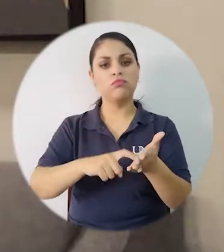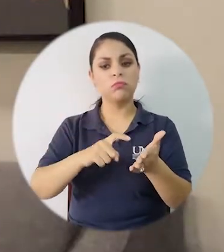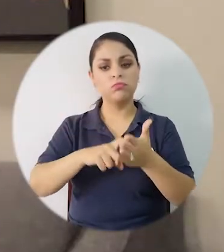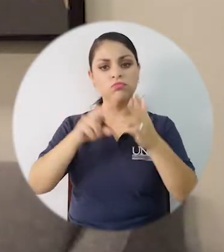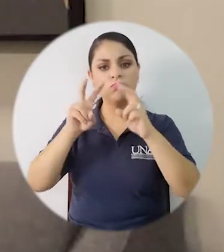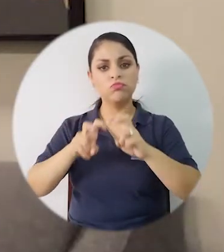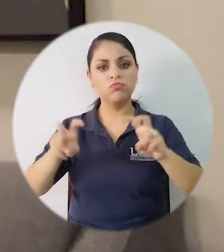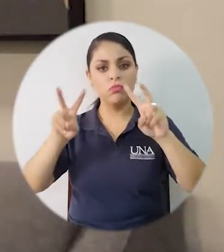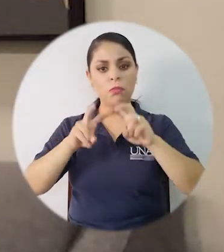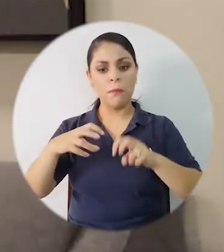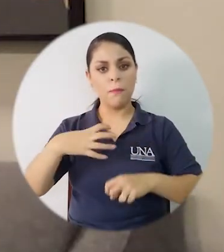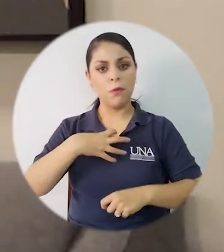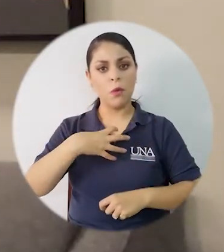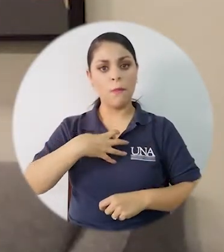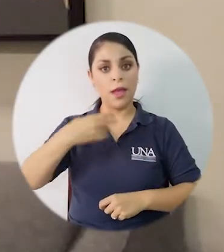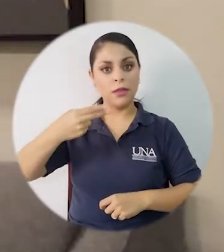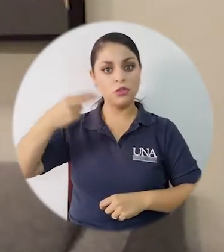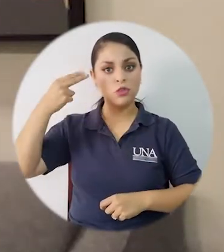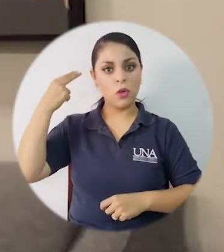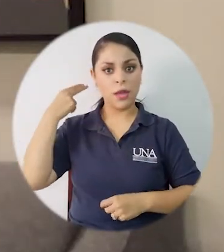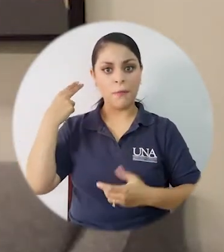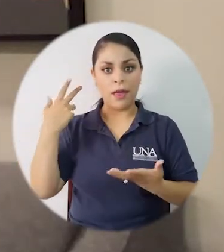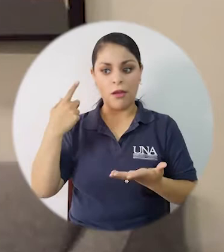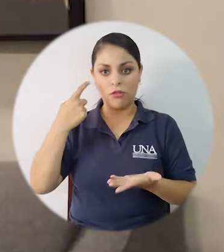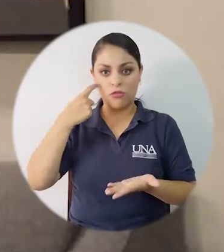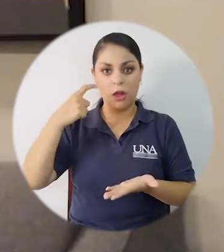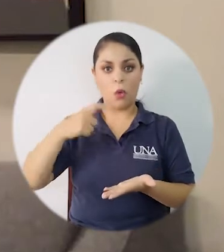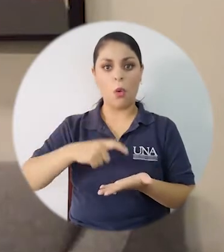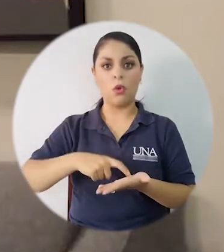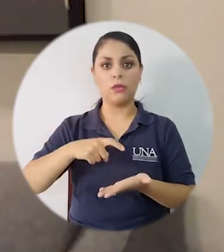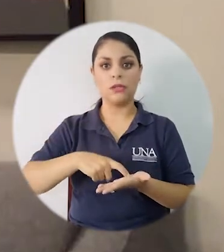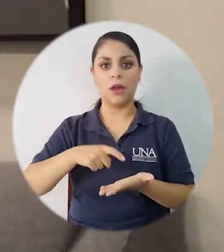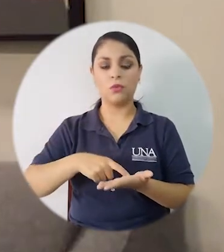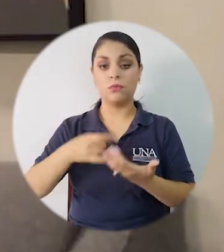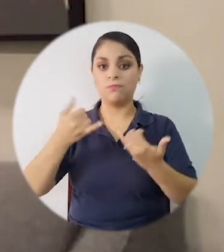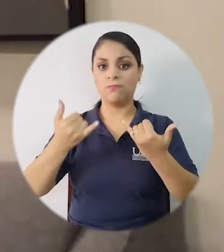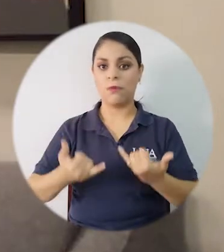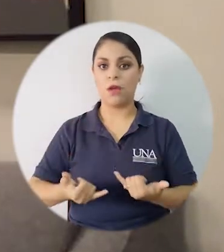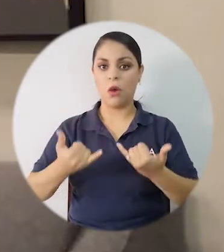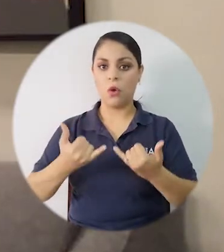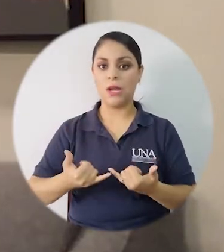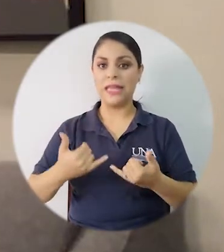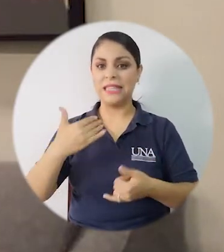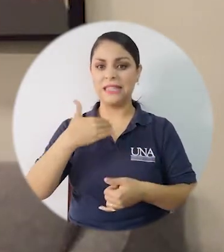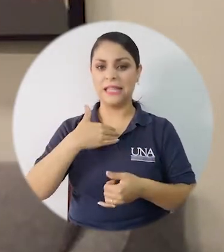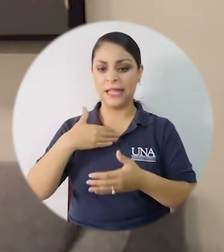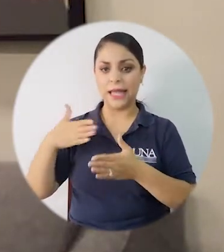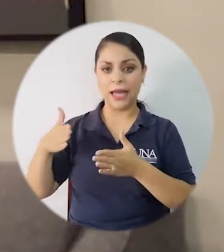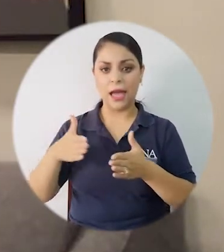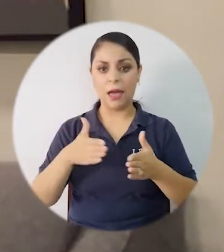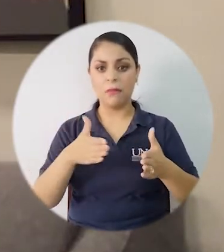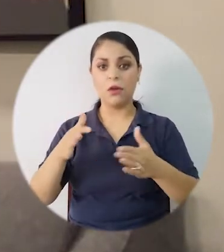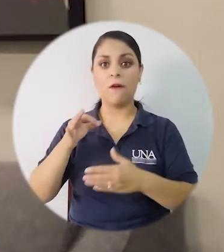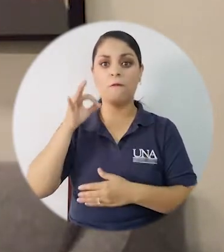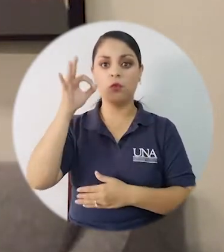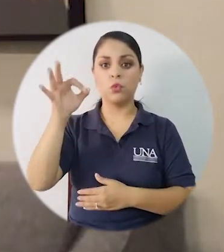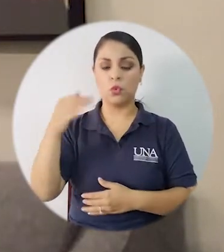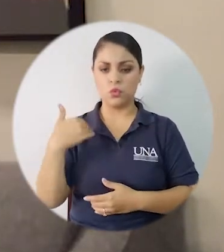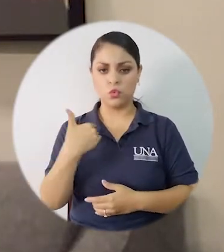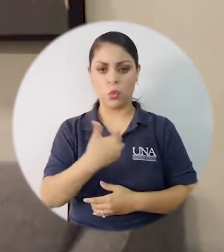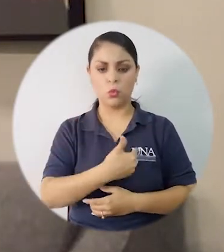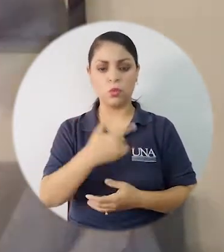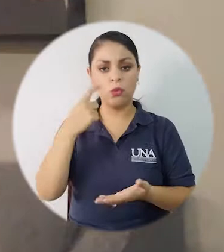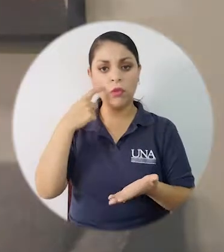reconocer y explorar nuestra historia de manera que podamos reconocernos, ¿verdad?, en el hoy y marcar camino al futuro. Si